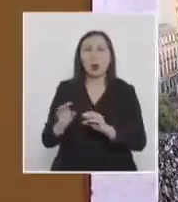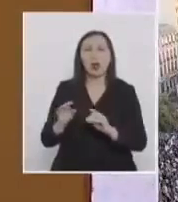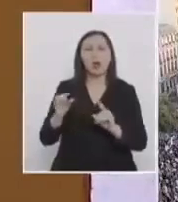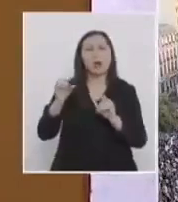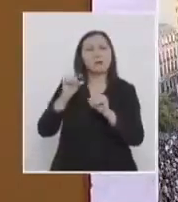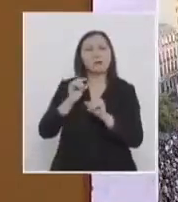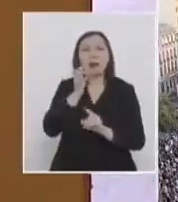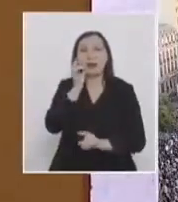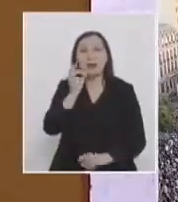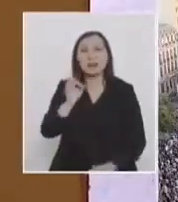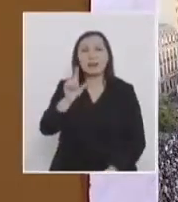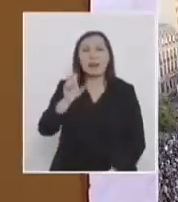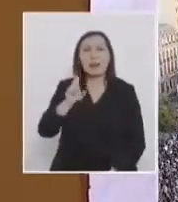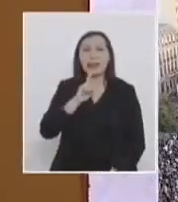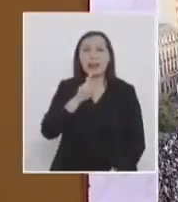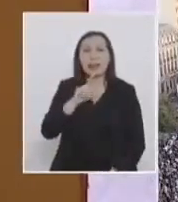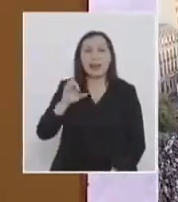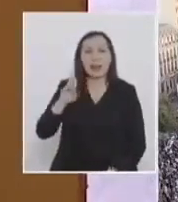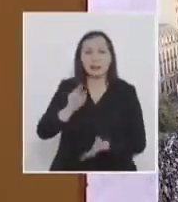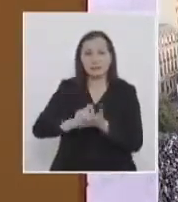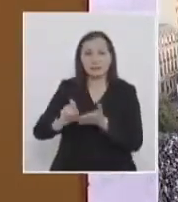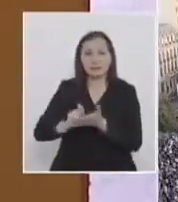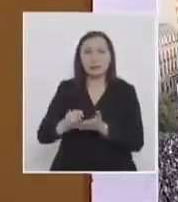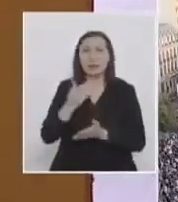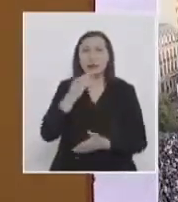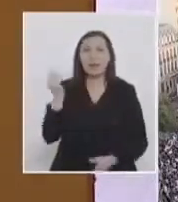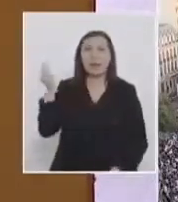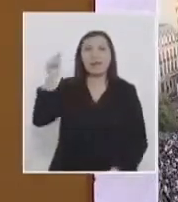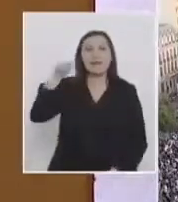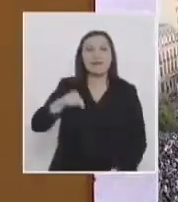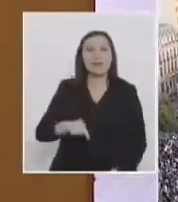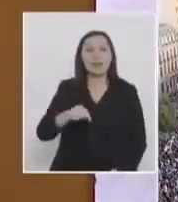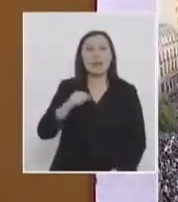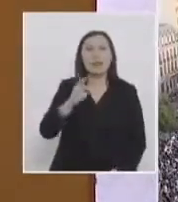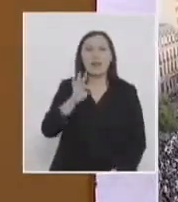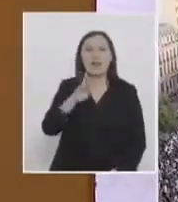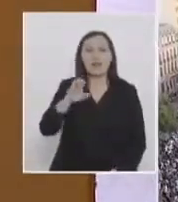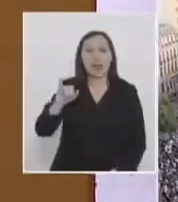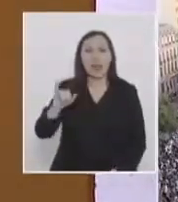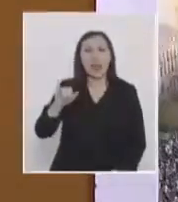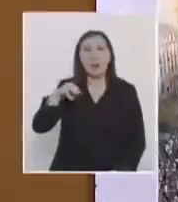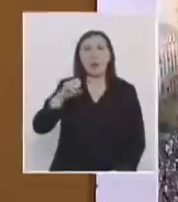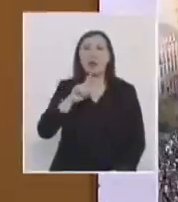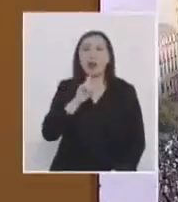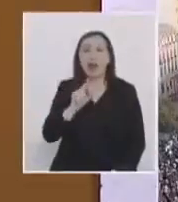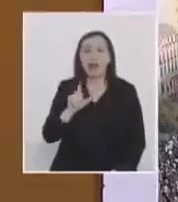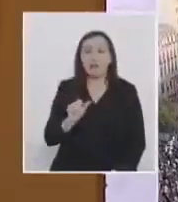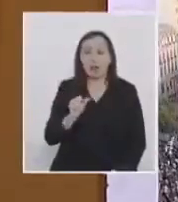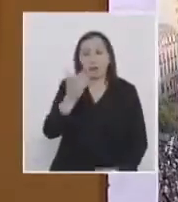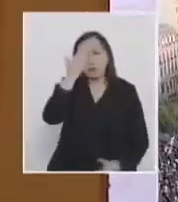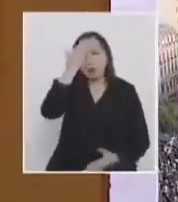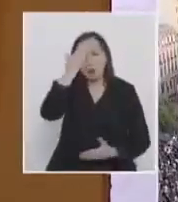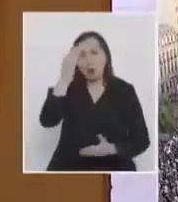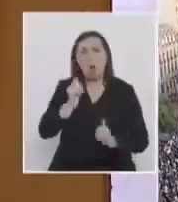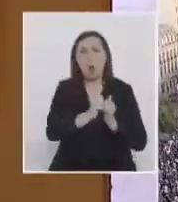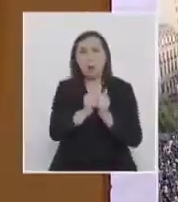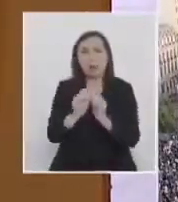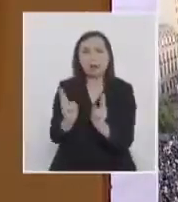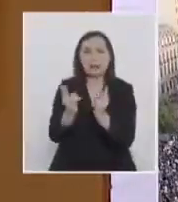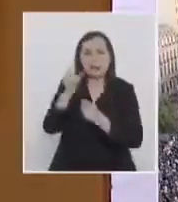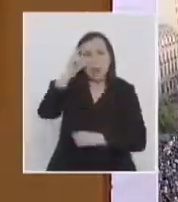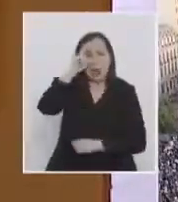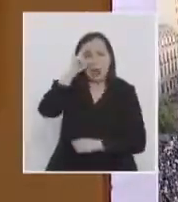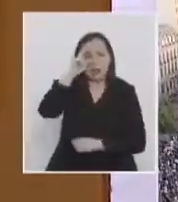Valentín Letelier. Por acá pasó también Eduardo Frei Montalva y la promoción popular, el compañero Salvador Allende